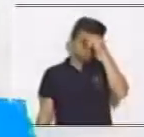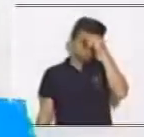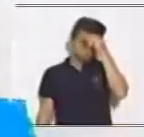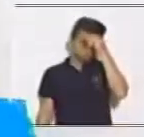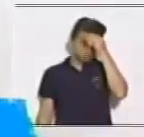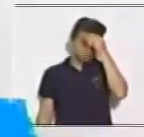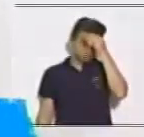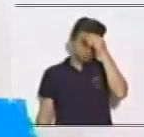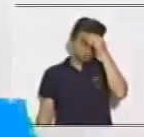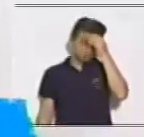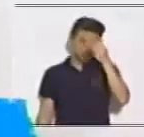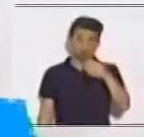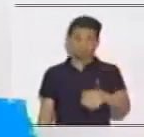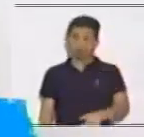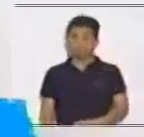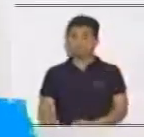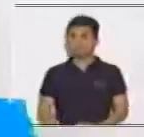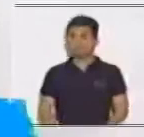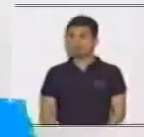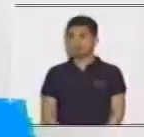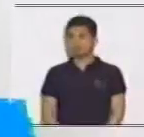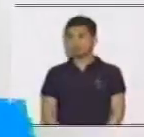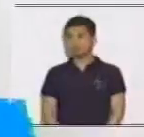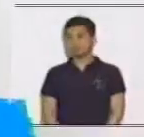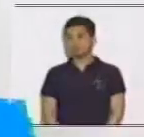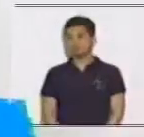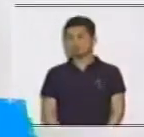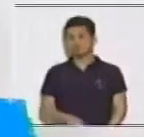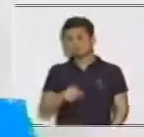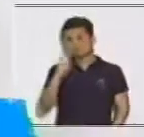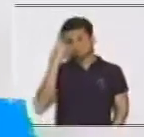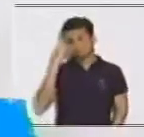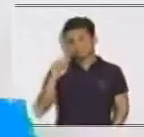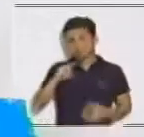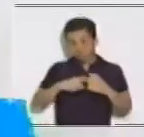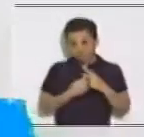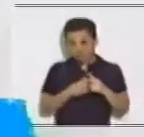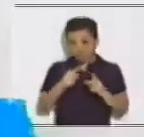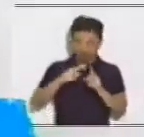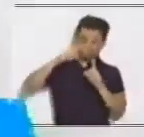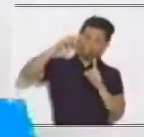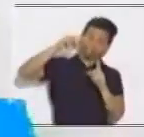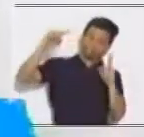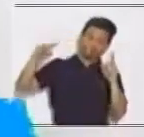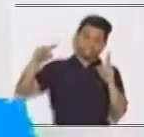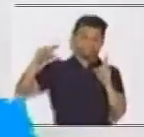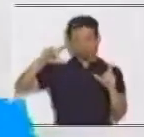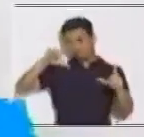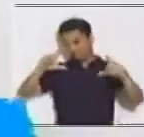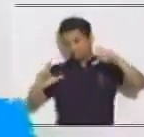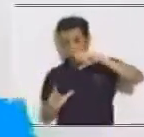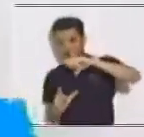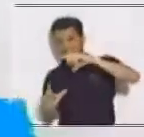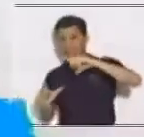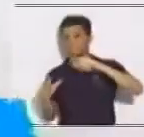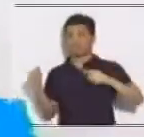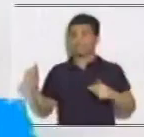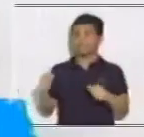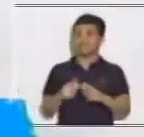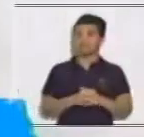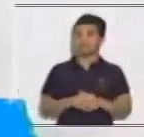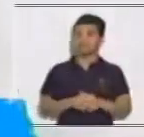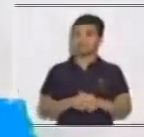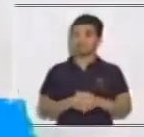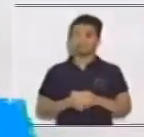Al principio los engañé porque ustedes creyeron que lo iba a hacer para acá, ¿verdad? Imagínense que lo volteé hacia acá y de